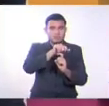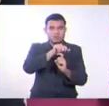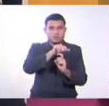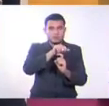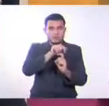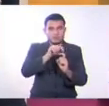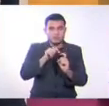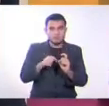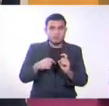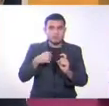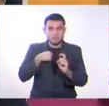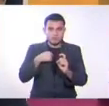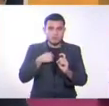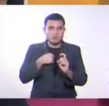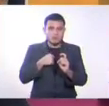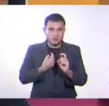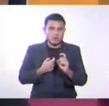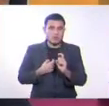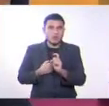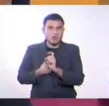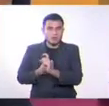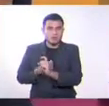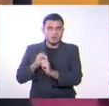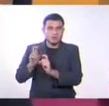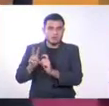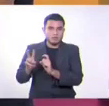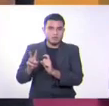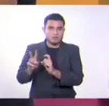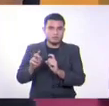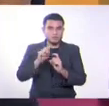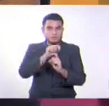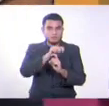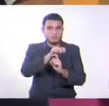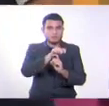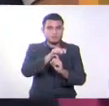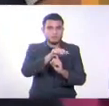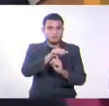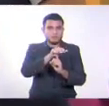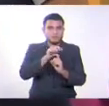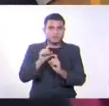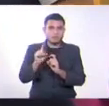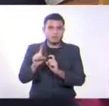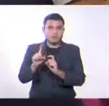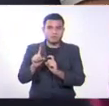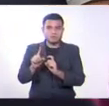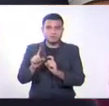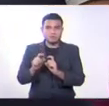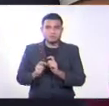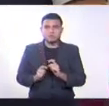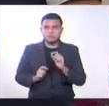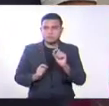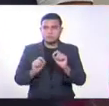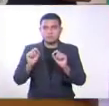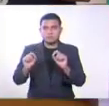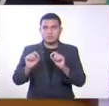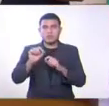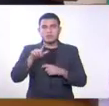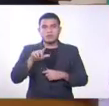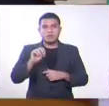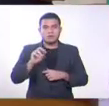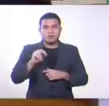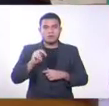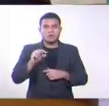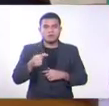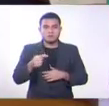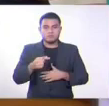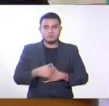si a x2 le quito x1, mira, Anita, Esta es la longitud de